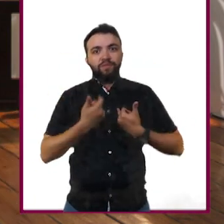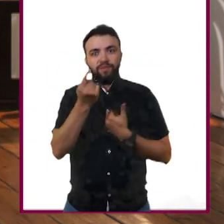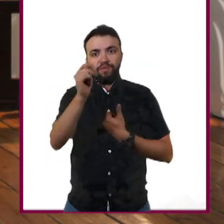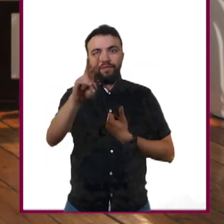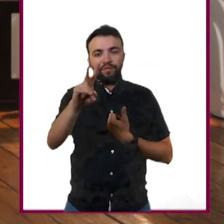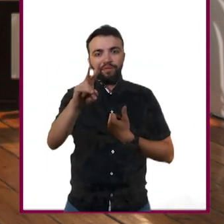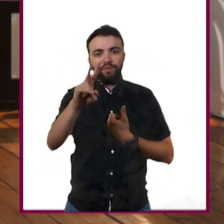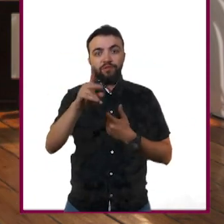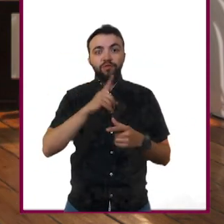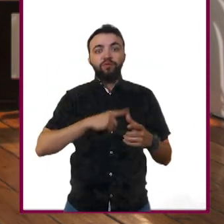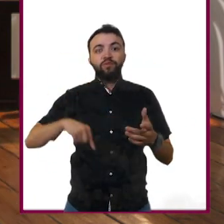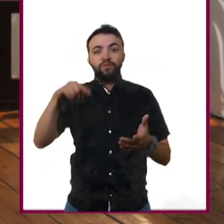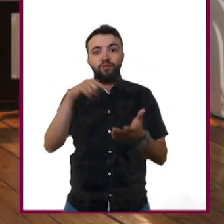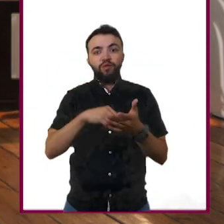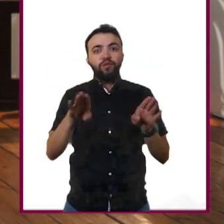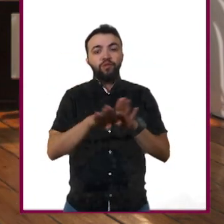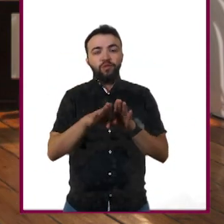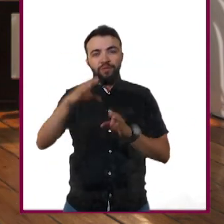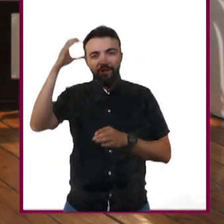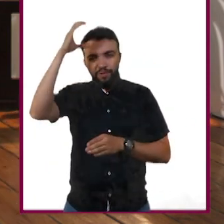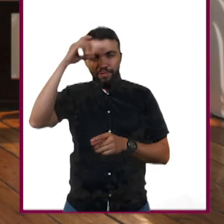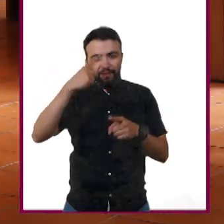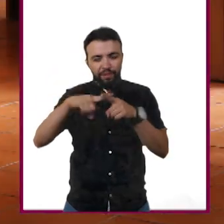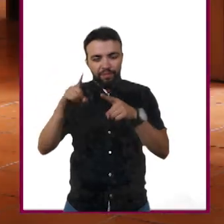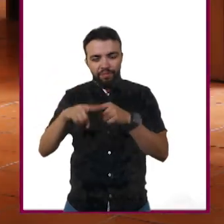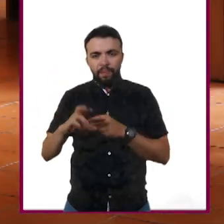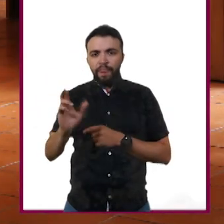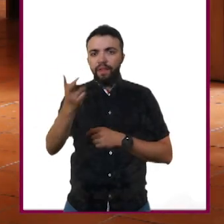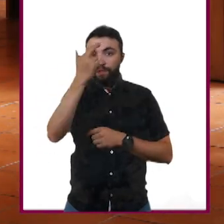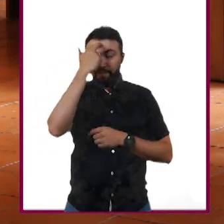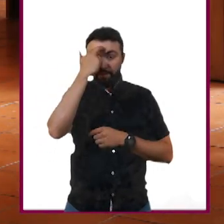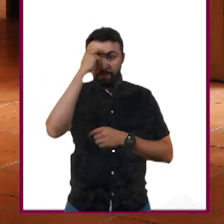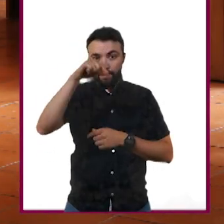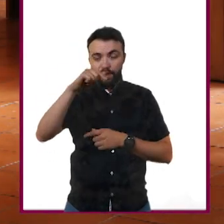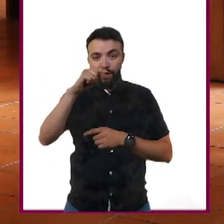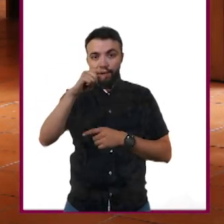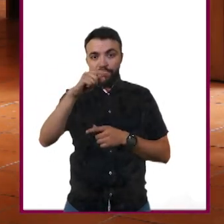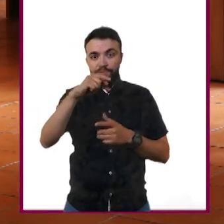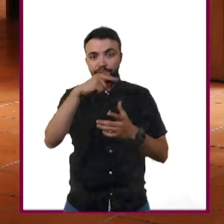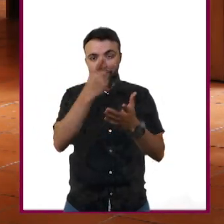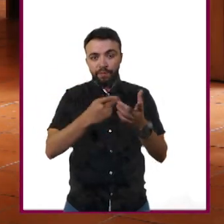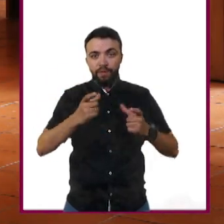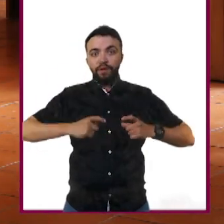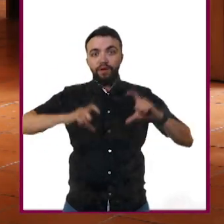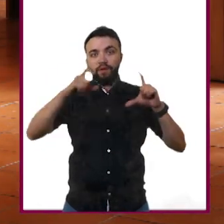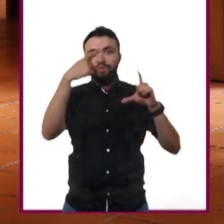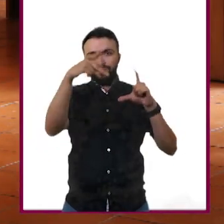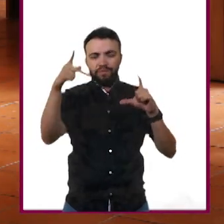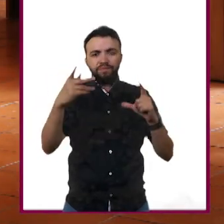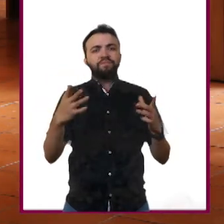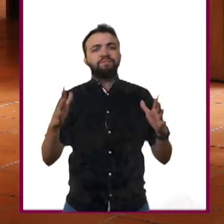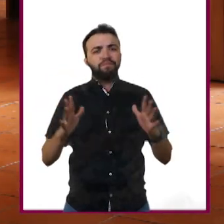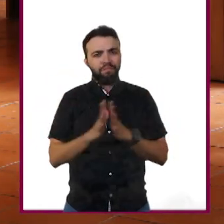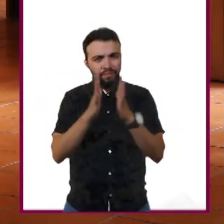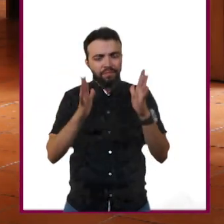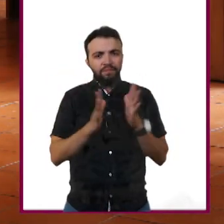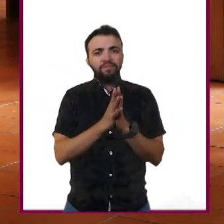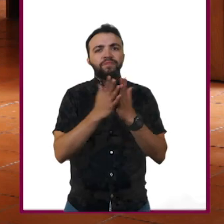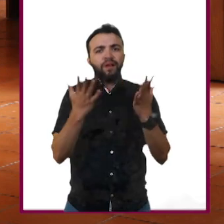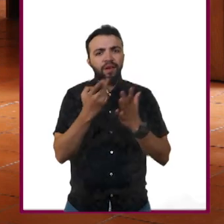TV, un espacio de reflexión y construcción del conocimiento. Y recuerden que este programa es de ustedes. Participen, hagan este